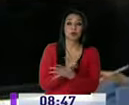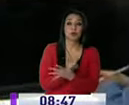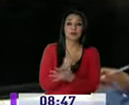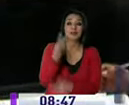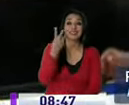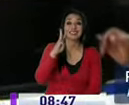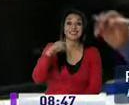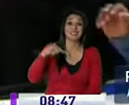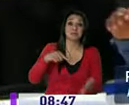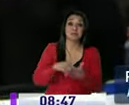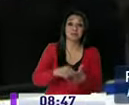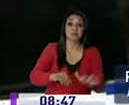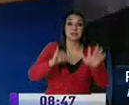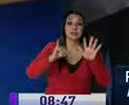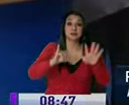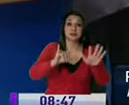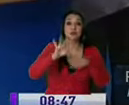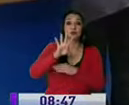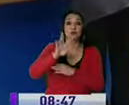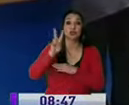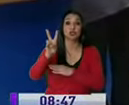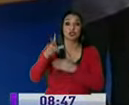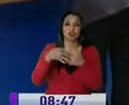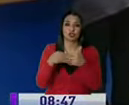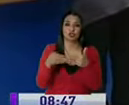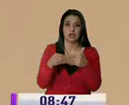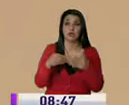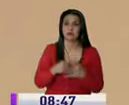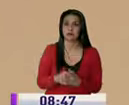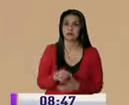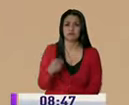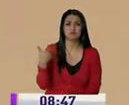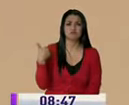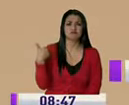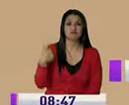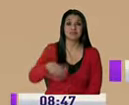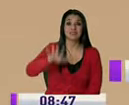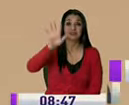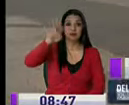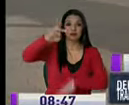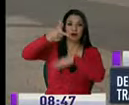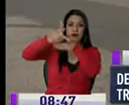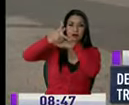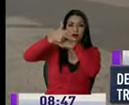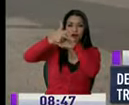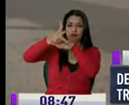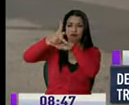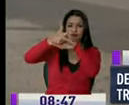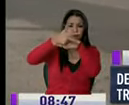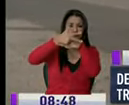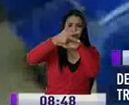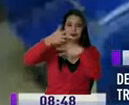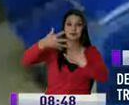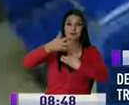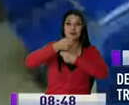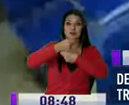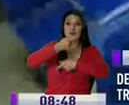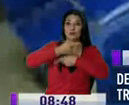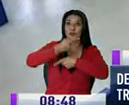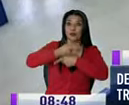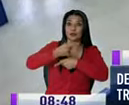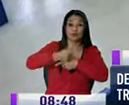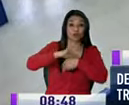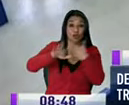de $16,642. La agencia cuenta con 5 cámaras del sistema de videovigilancia, por lo que todo el accionar de